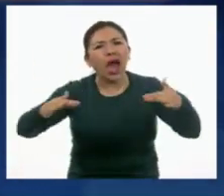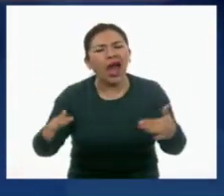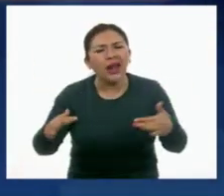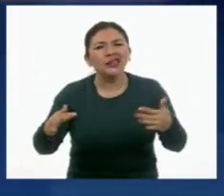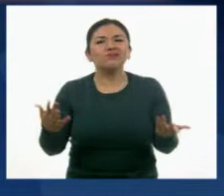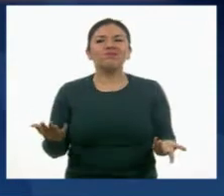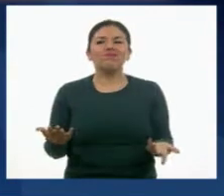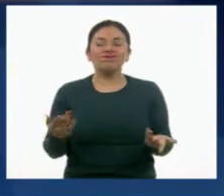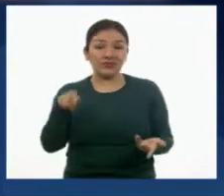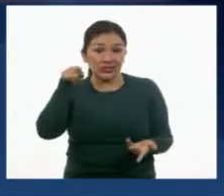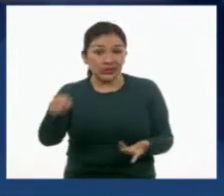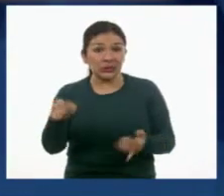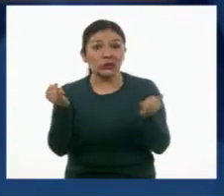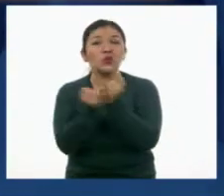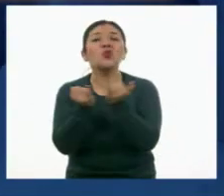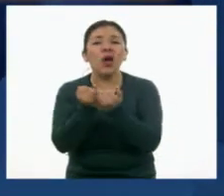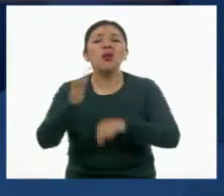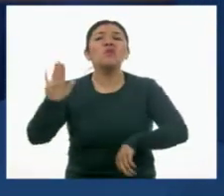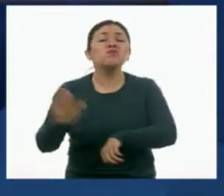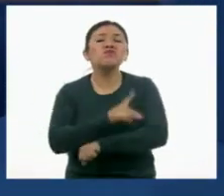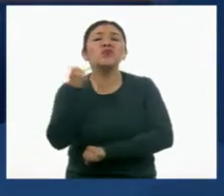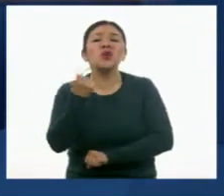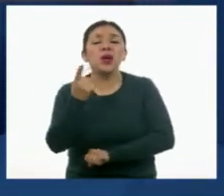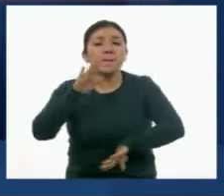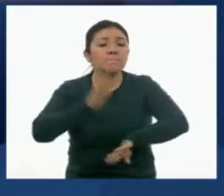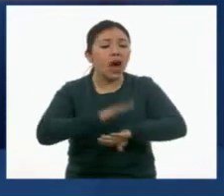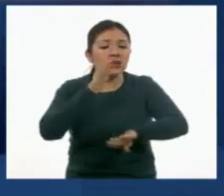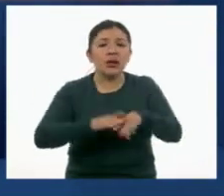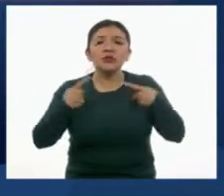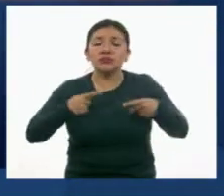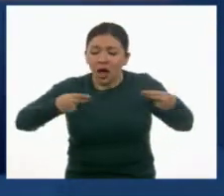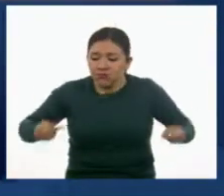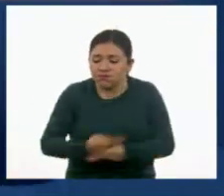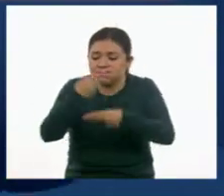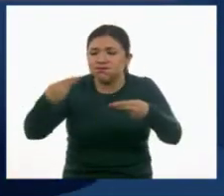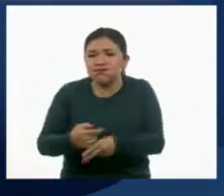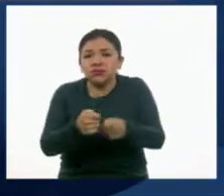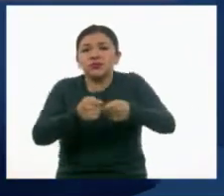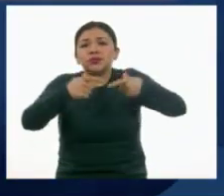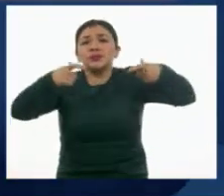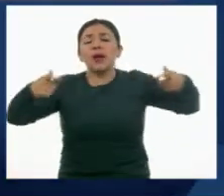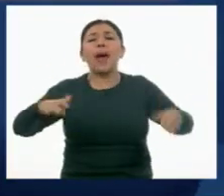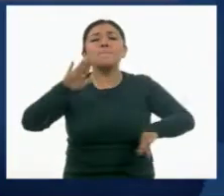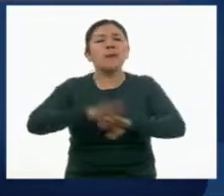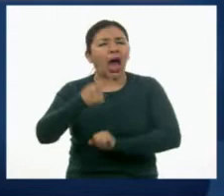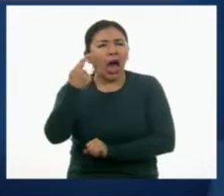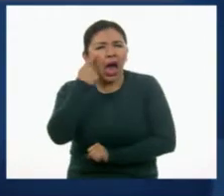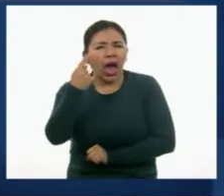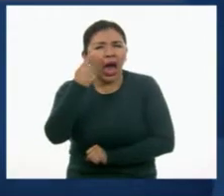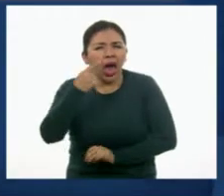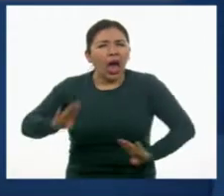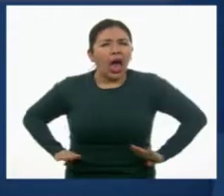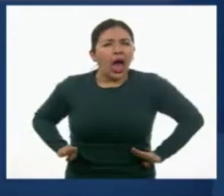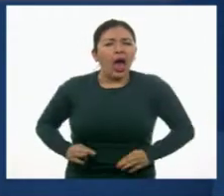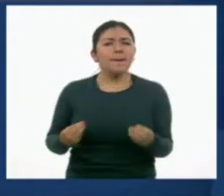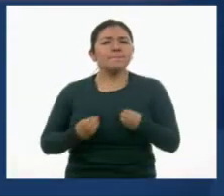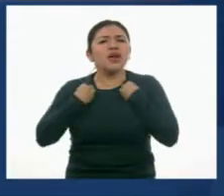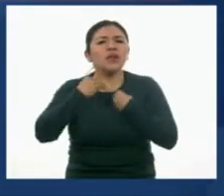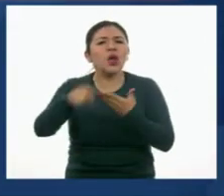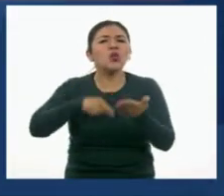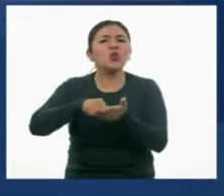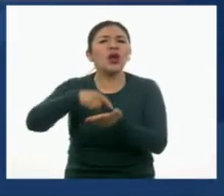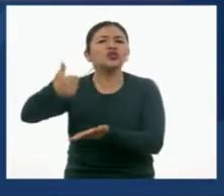esto también en gran medida se debe al crecimiento de la población y que se concentra normalmente en